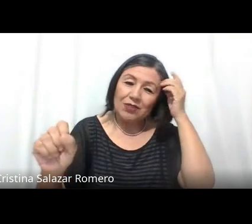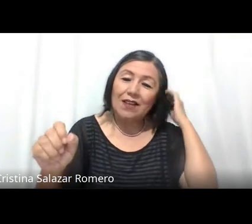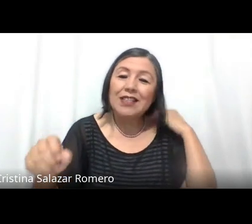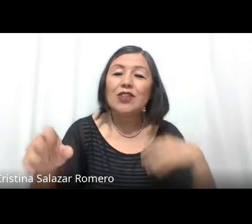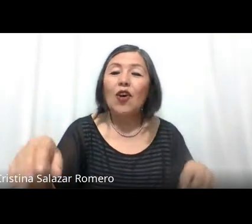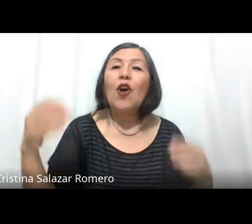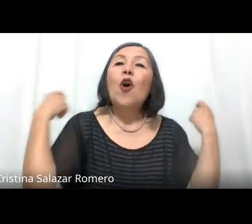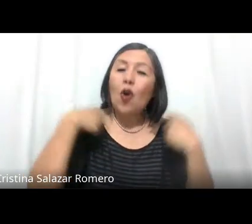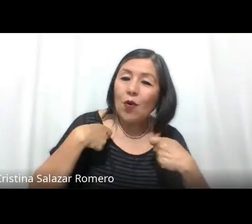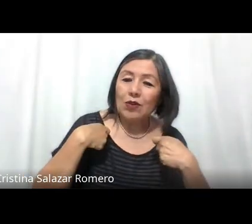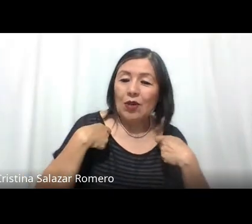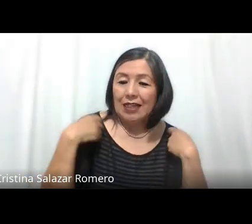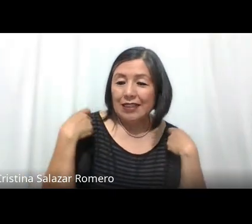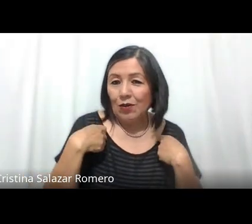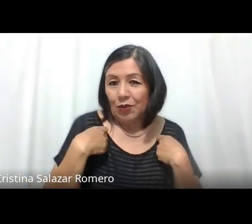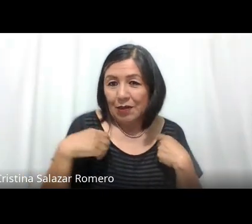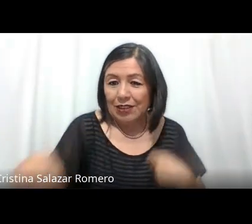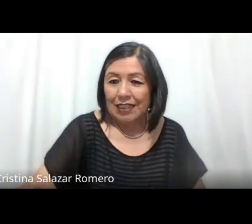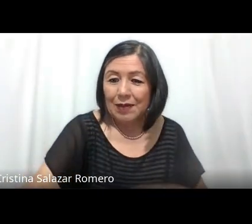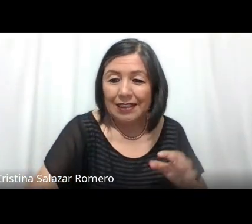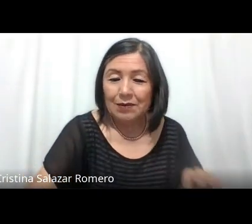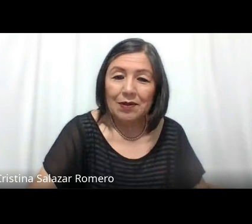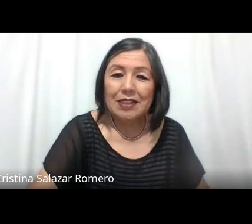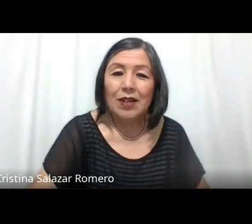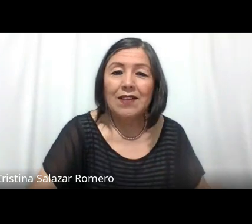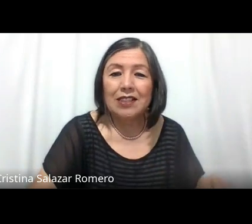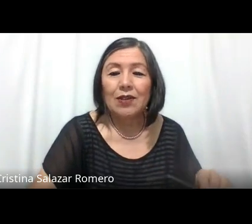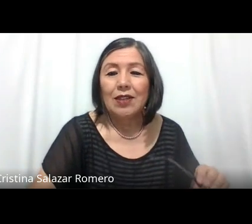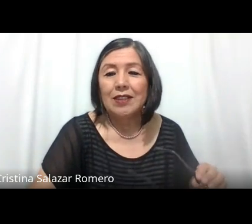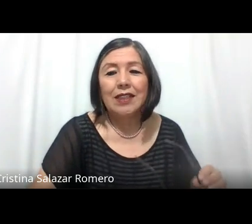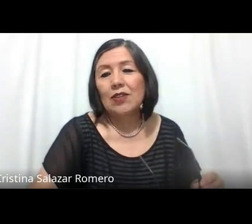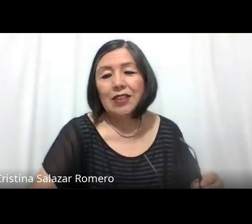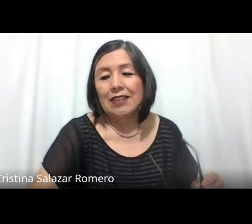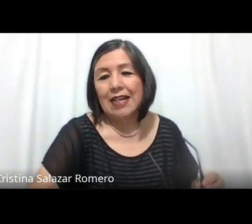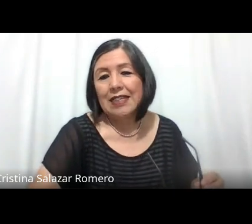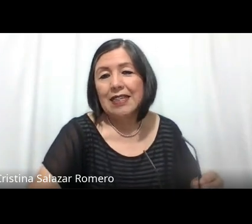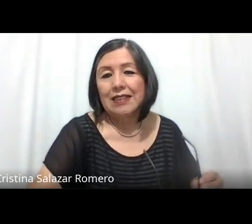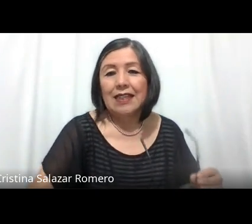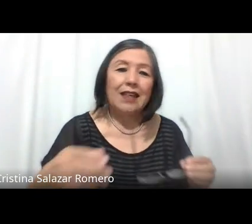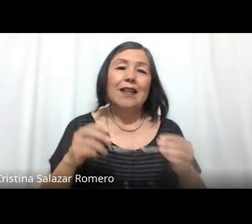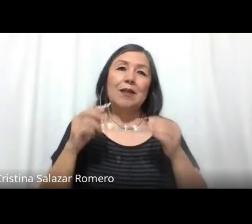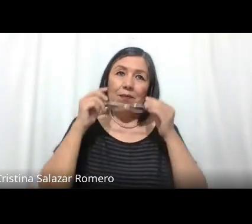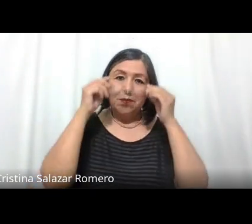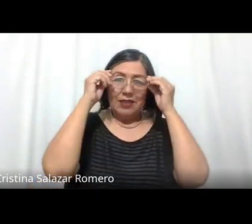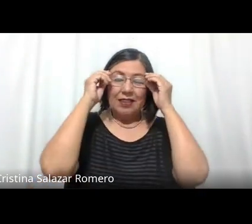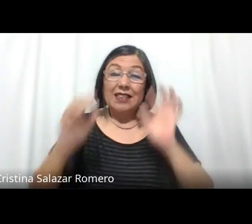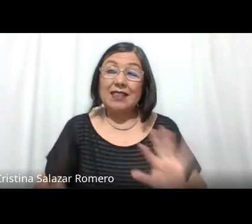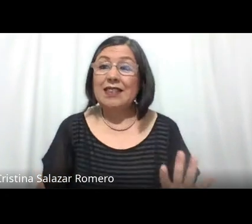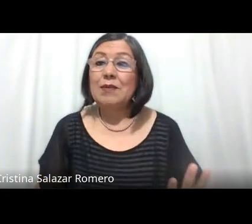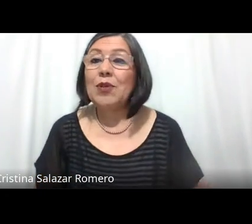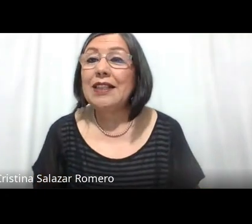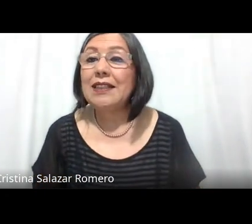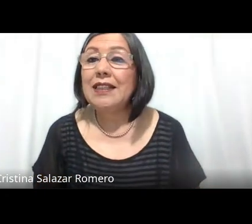decimos es un caballito, o cuando a alguien lo montamos en la espalda, decimos vamos a hacer un caballito, ¿sí? Entonces ahí, pues